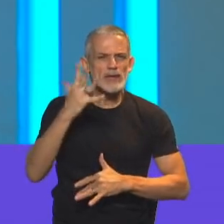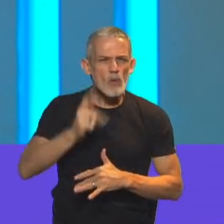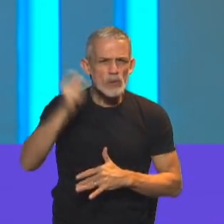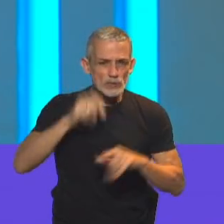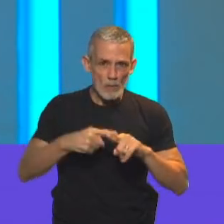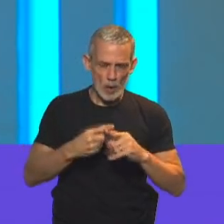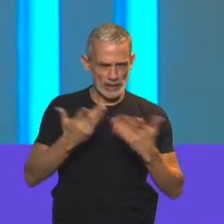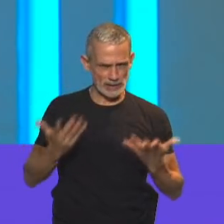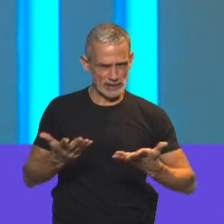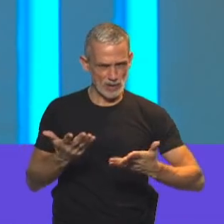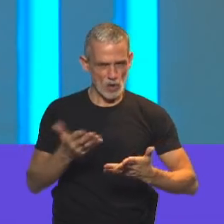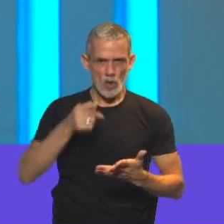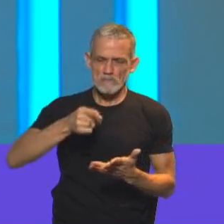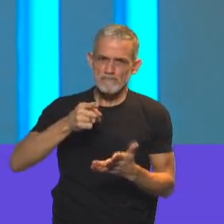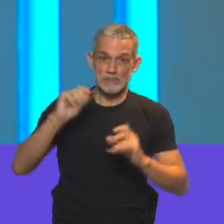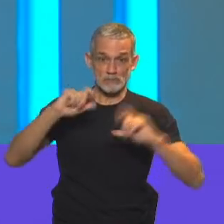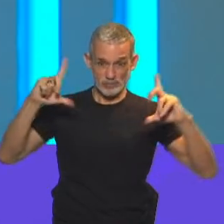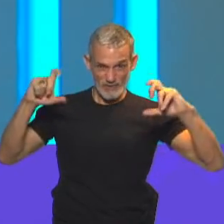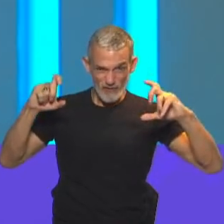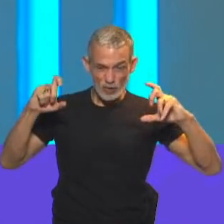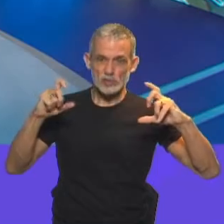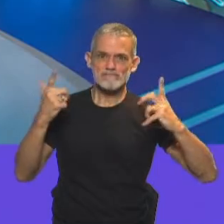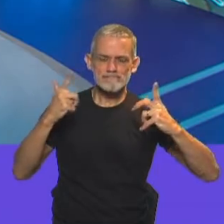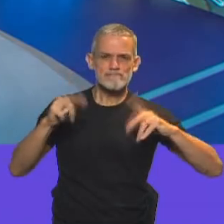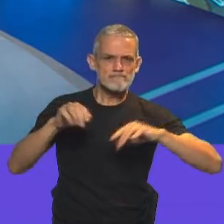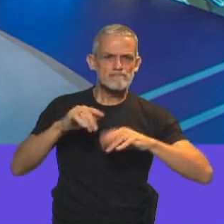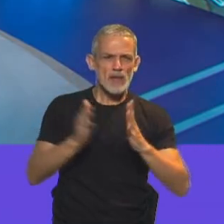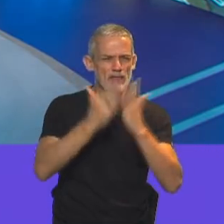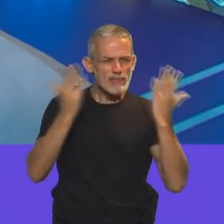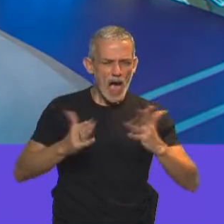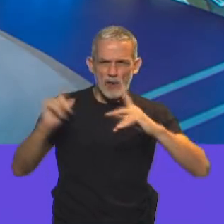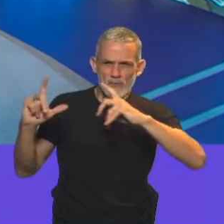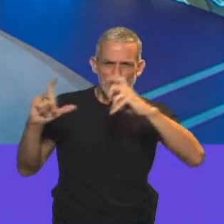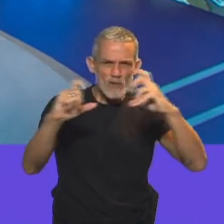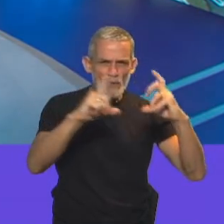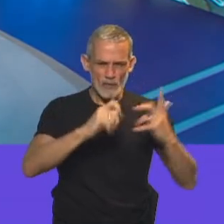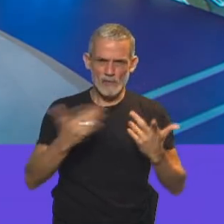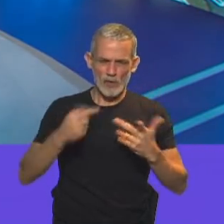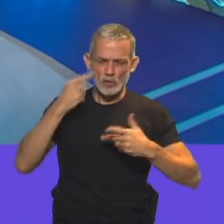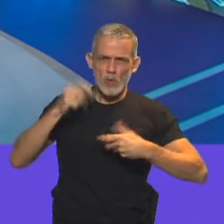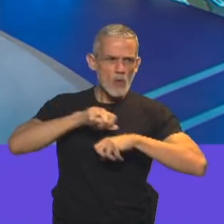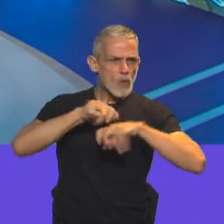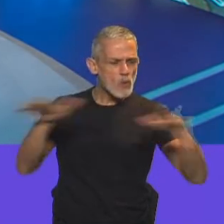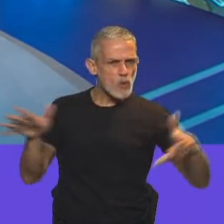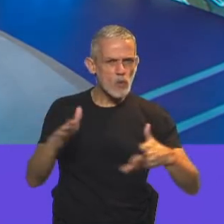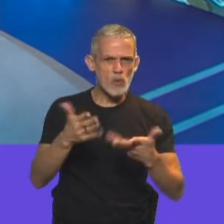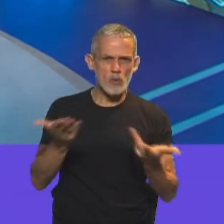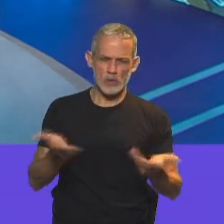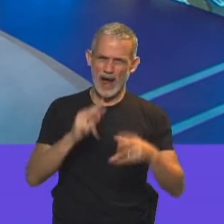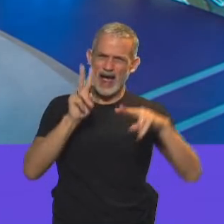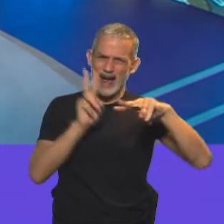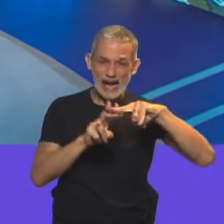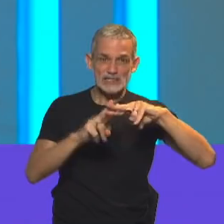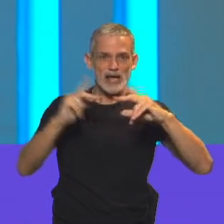este esta imagen que recorre la tapa de los diarios estalló en las redes sociales hubo hasta hashtag